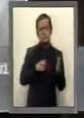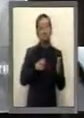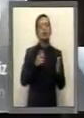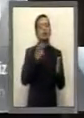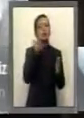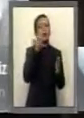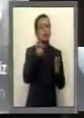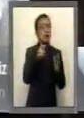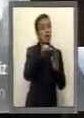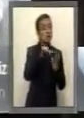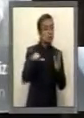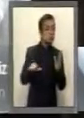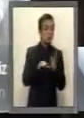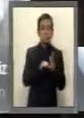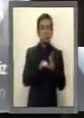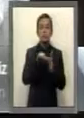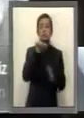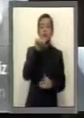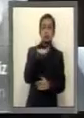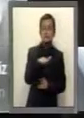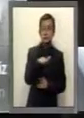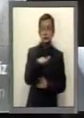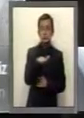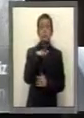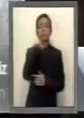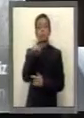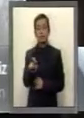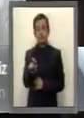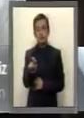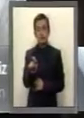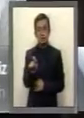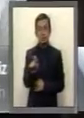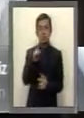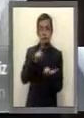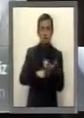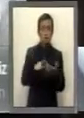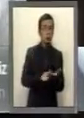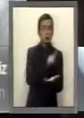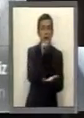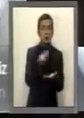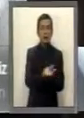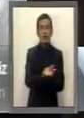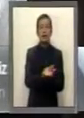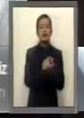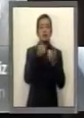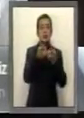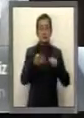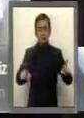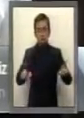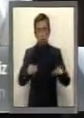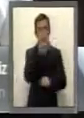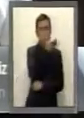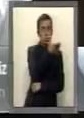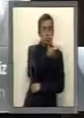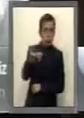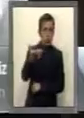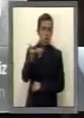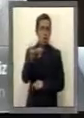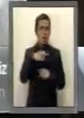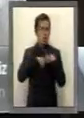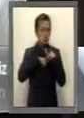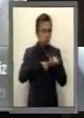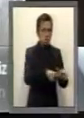reformar los artículos 17 y 20 de la Ley de Desarrollo Rural Sustentable a